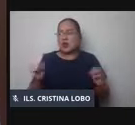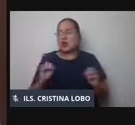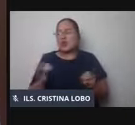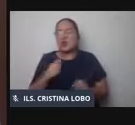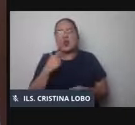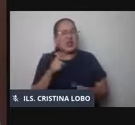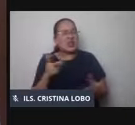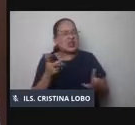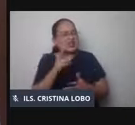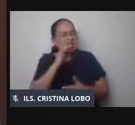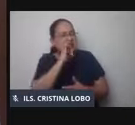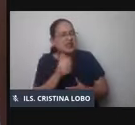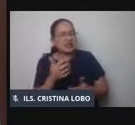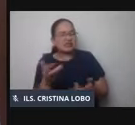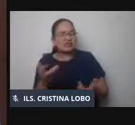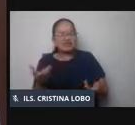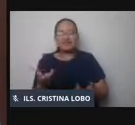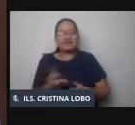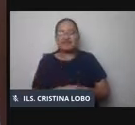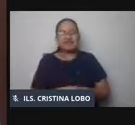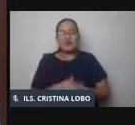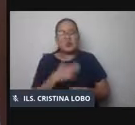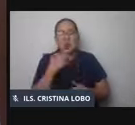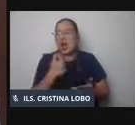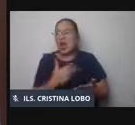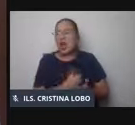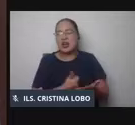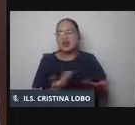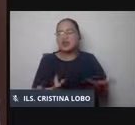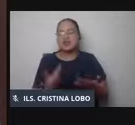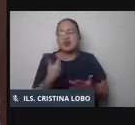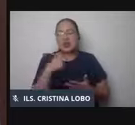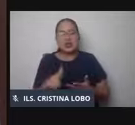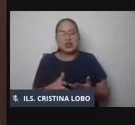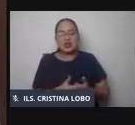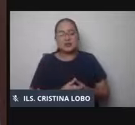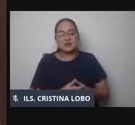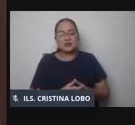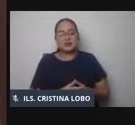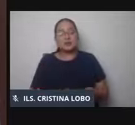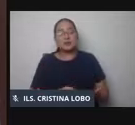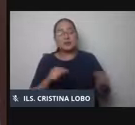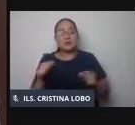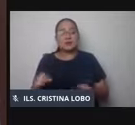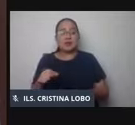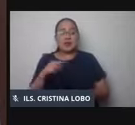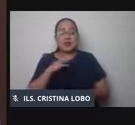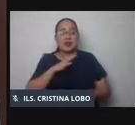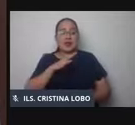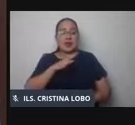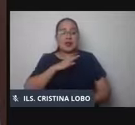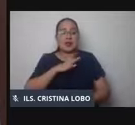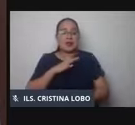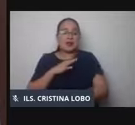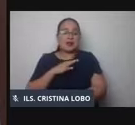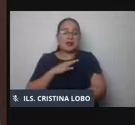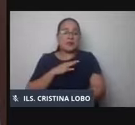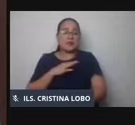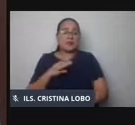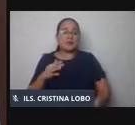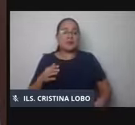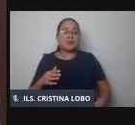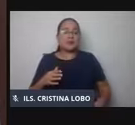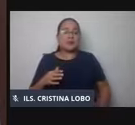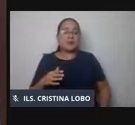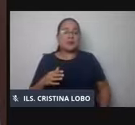nada. ¿Se acuerdan, por ejemplo, vamos, ahorita me viene a la mente, ¿no? Los chicos o las chicas